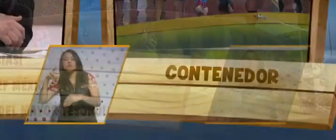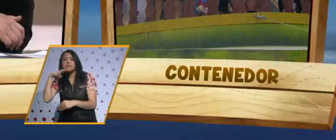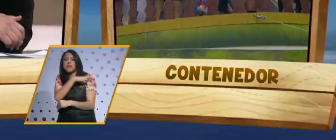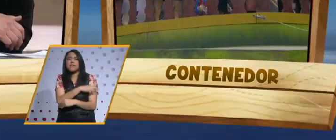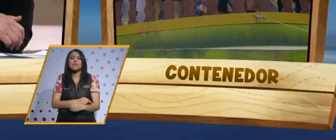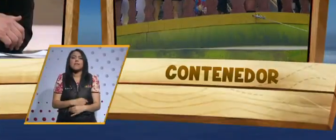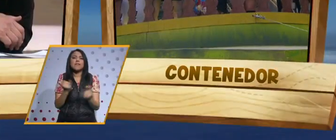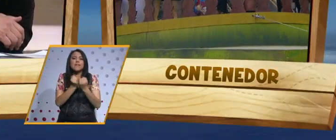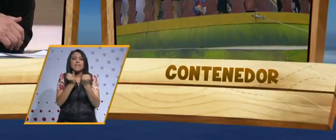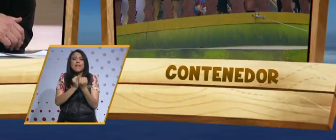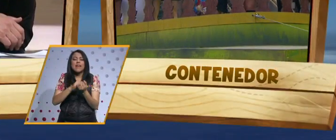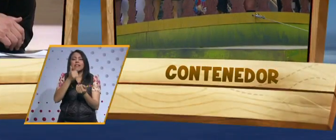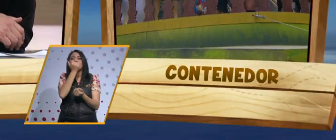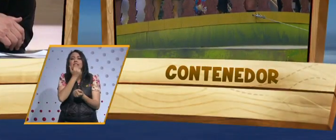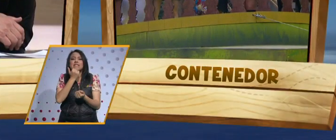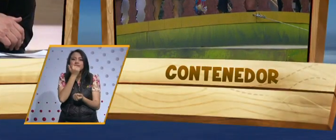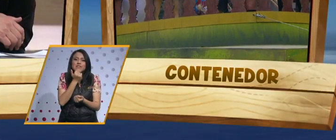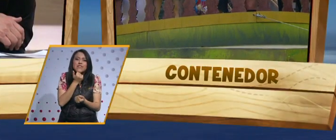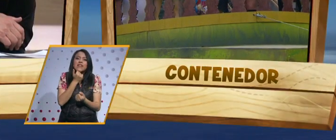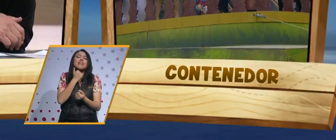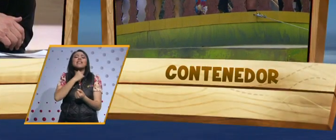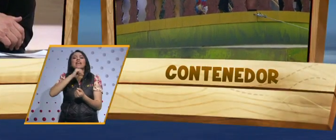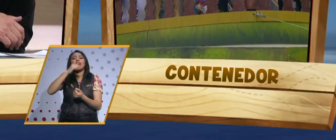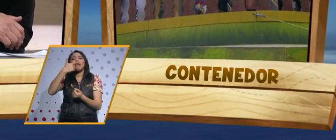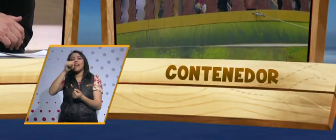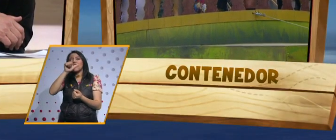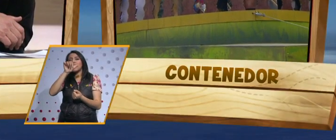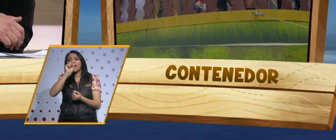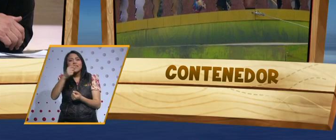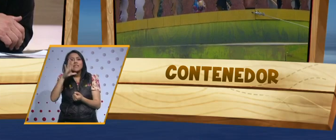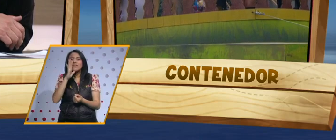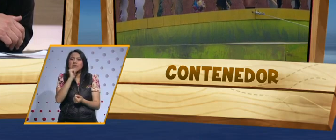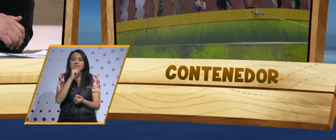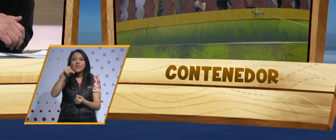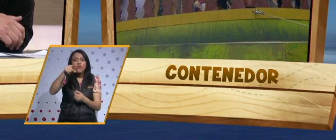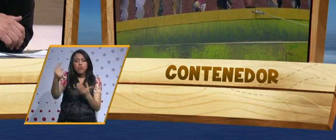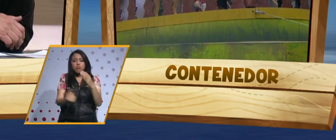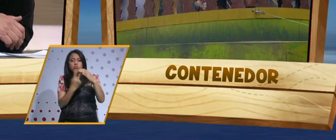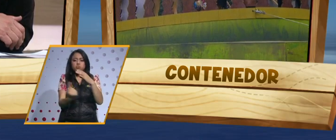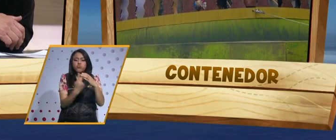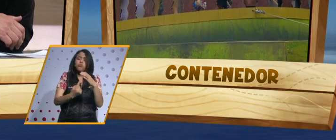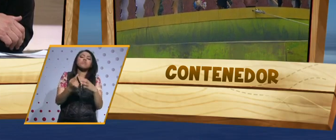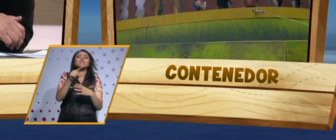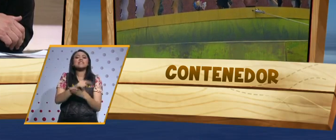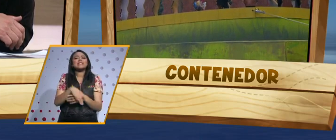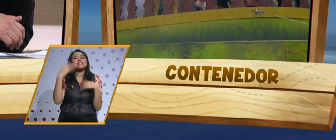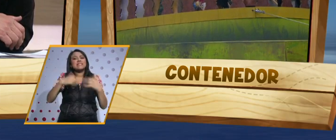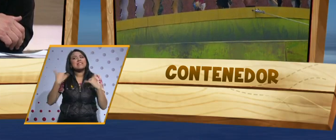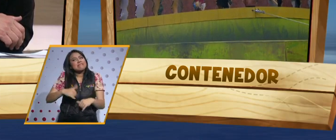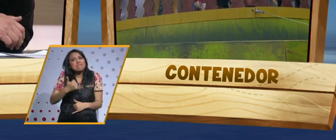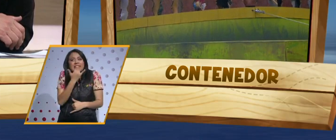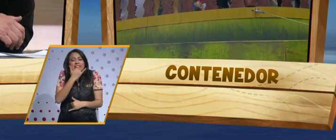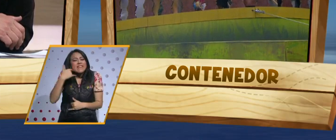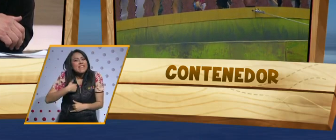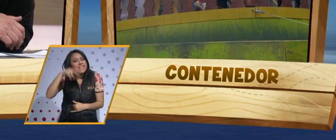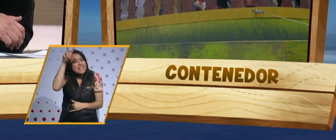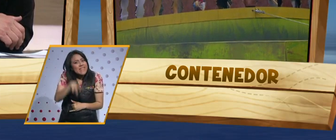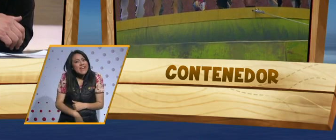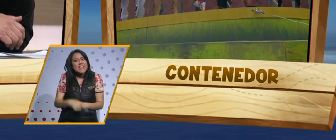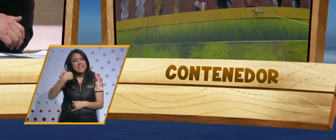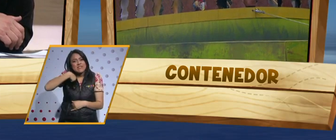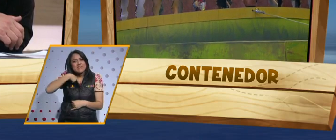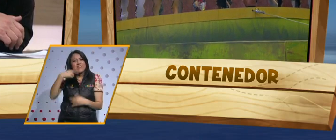el truco del azúcar que no era glass y que moliste en una licuadora. Efectivamente, tuvimos que improvisar y hacer